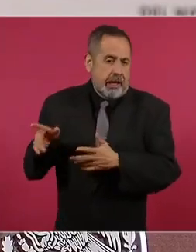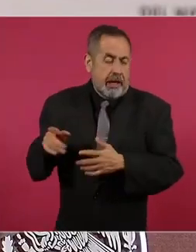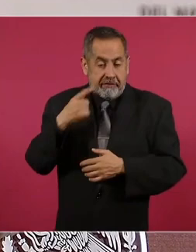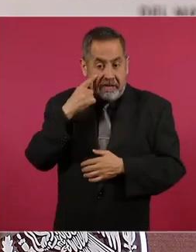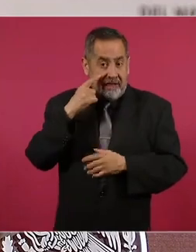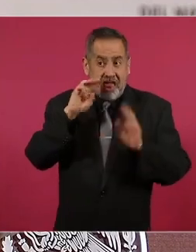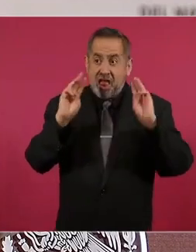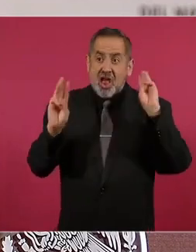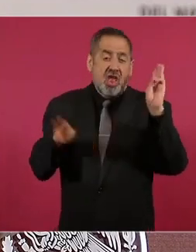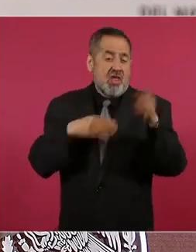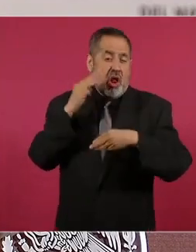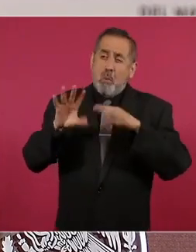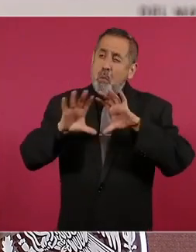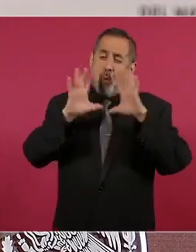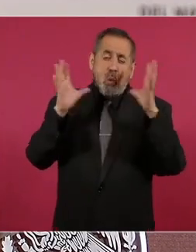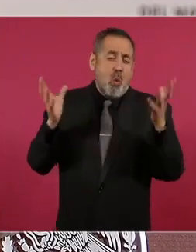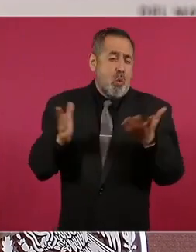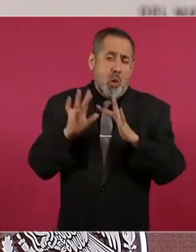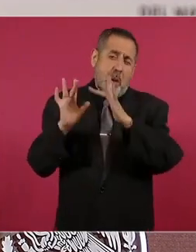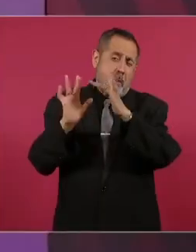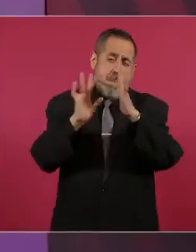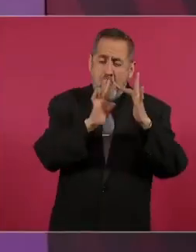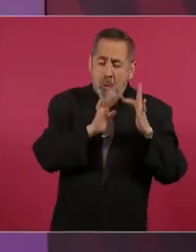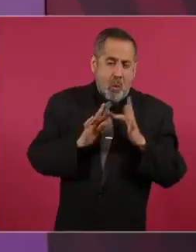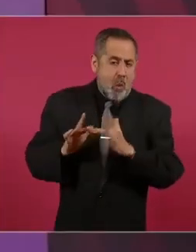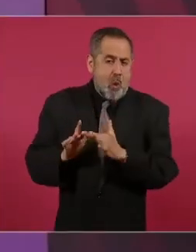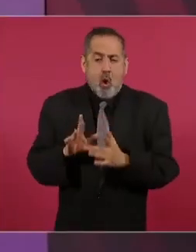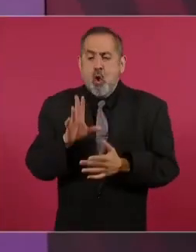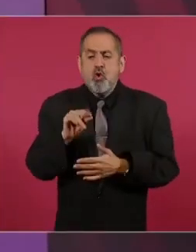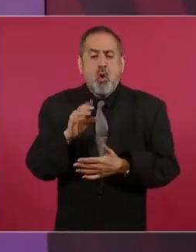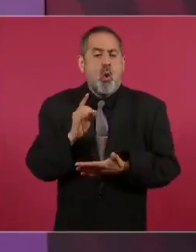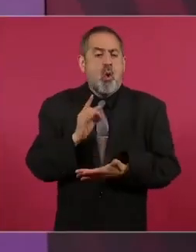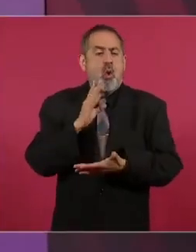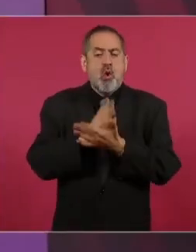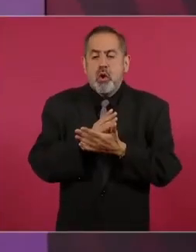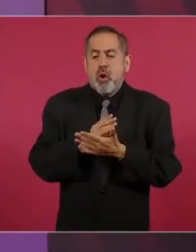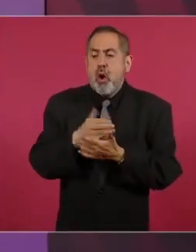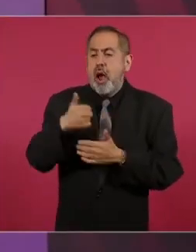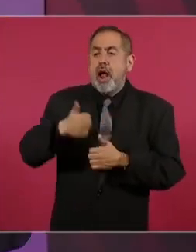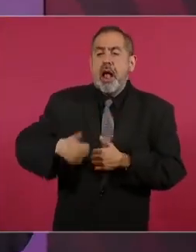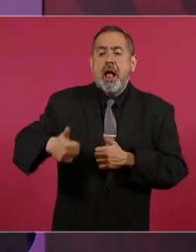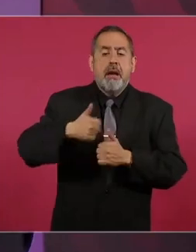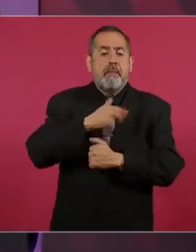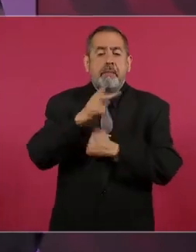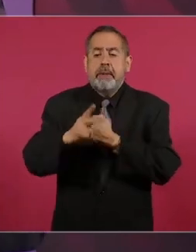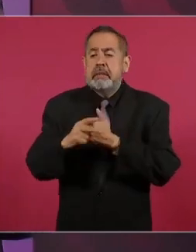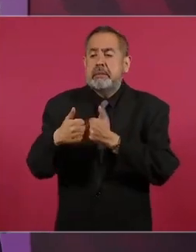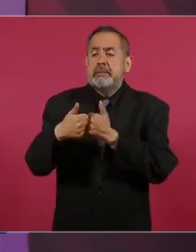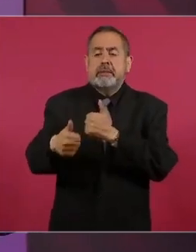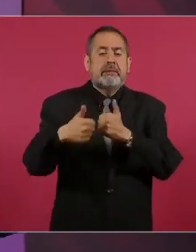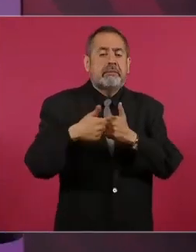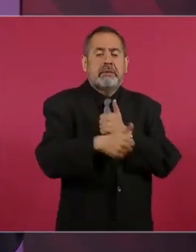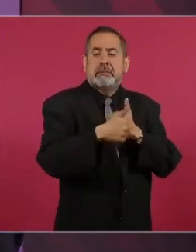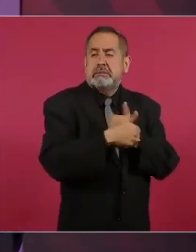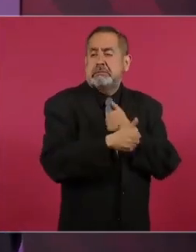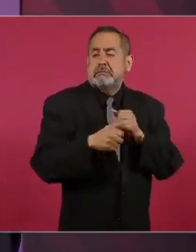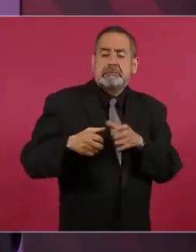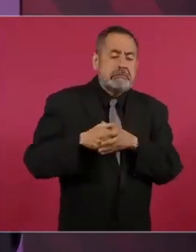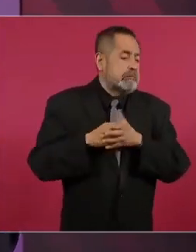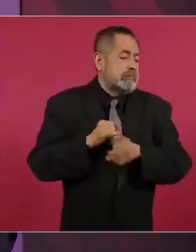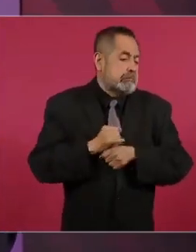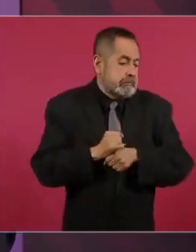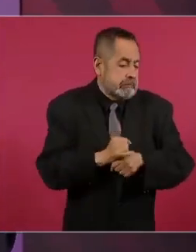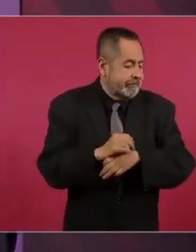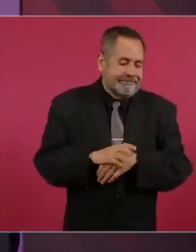mundial. Vamos, no es un asunto que cada país lo tenga por